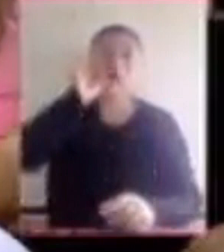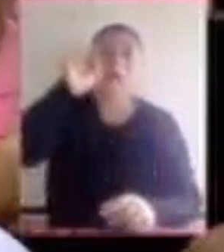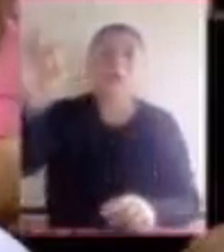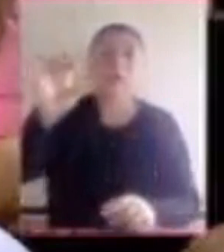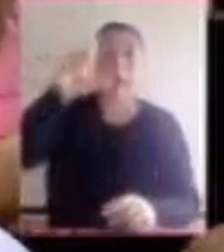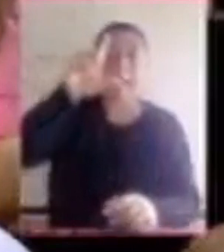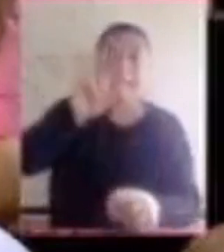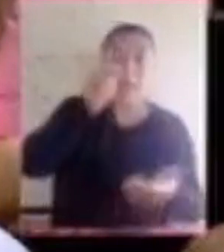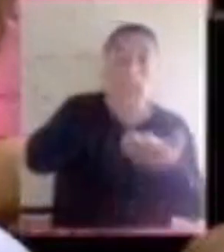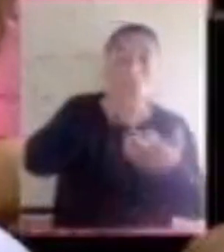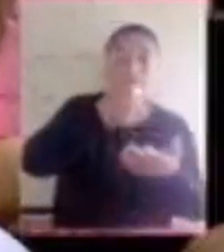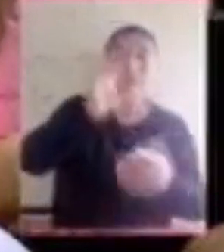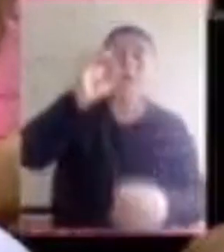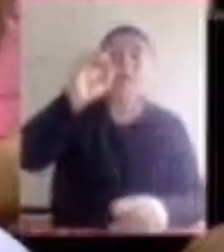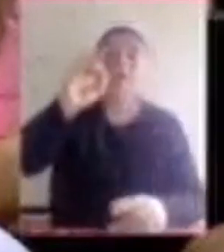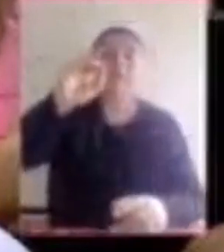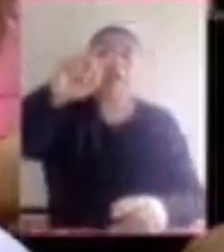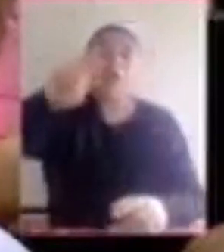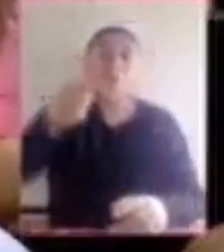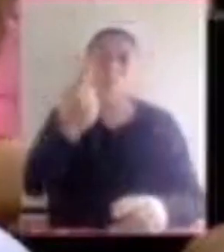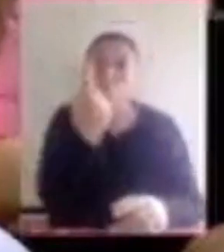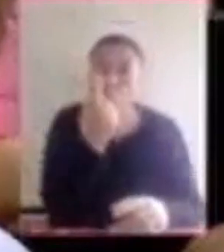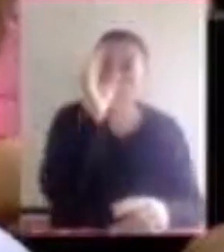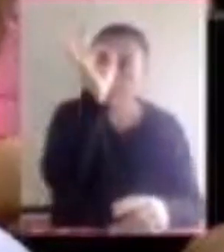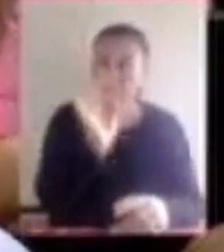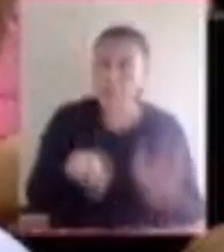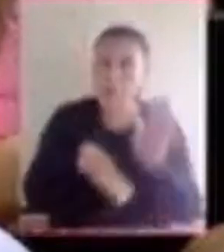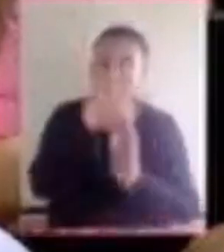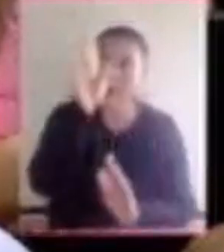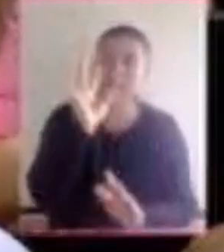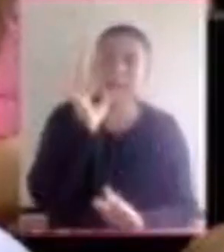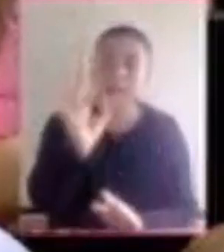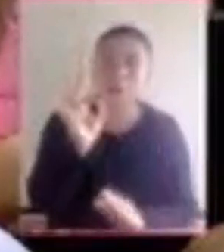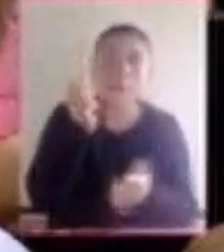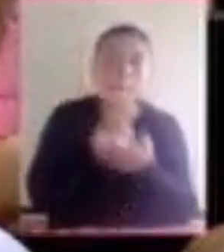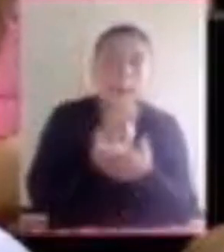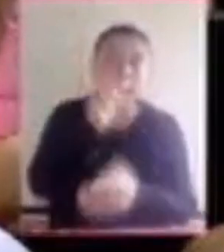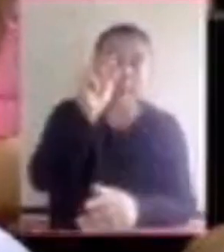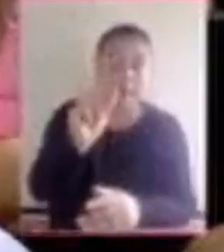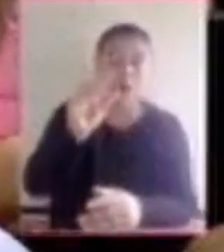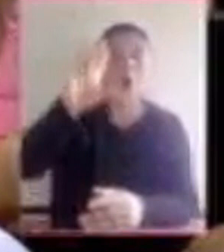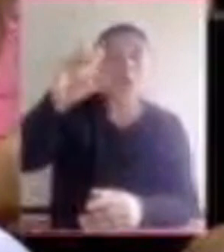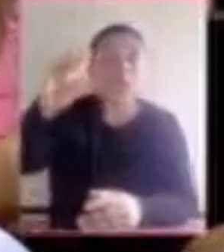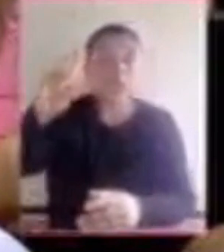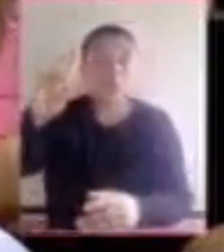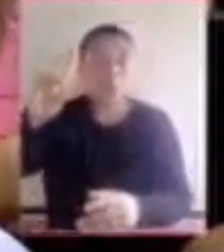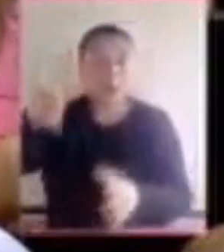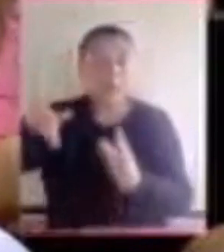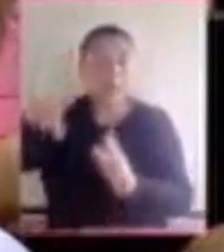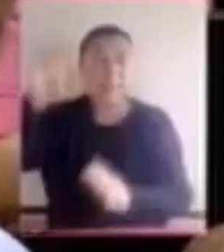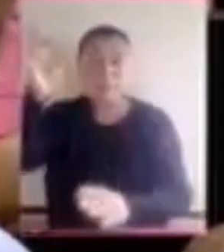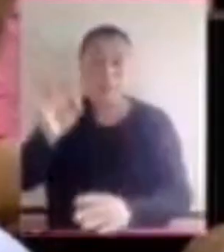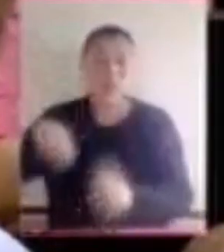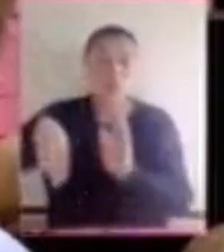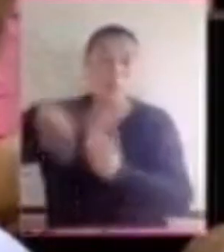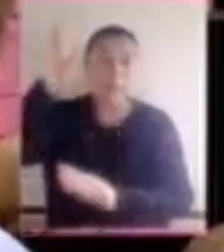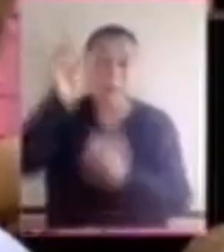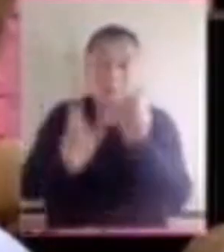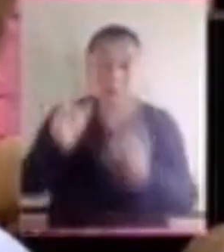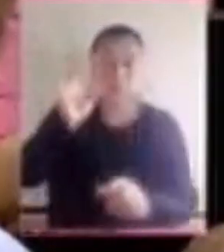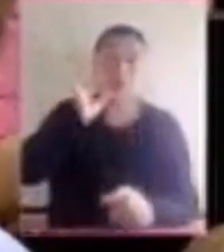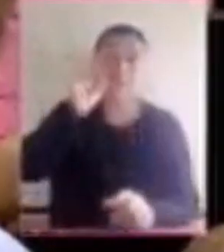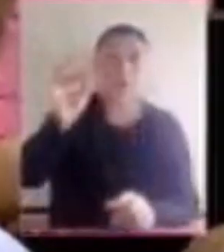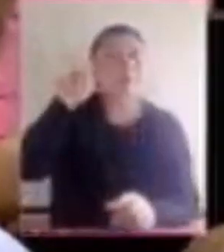el 0,01% más rico también paga menos que el 50% más pobre. A mí esas cifras me